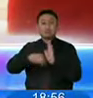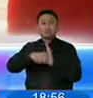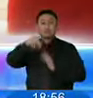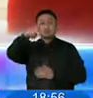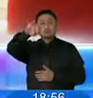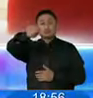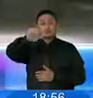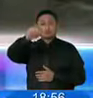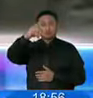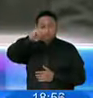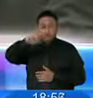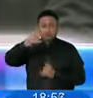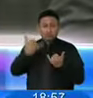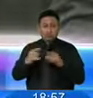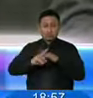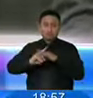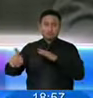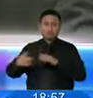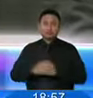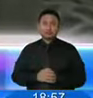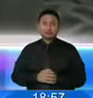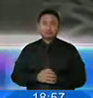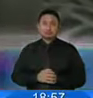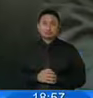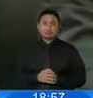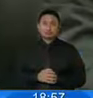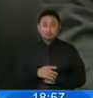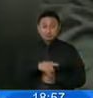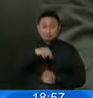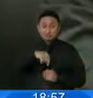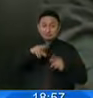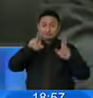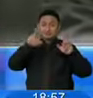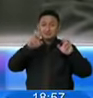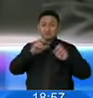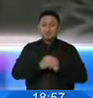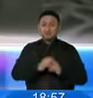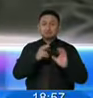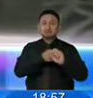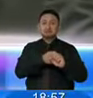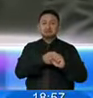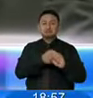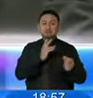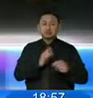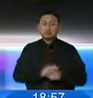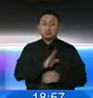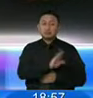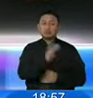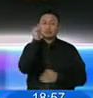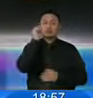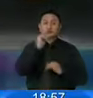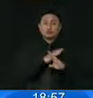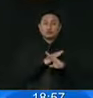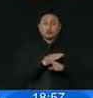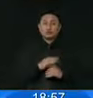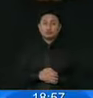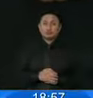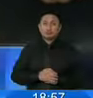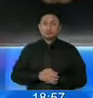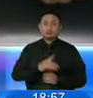abandonado la sesión. Aquí ha habido un acto de renuncia al derecho a la defensa. Esta